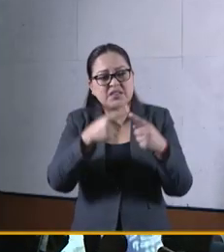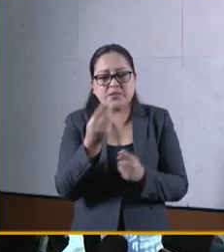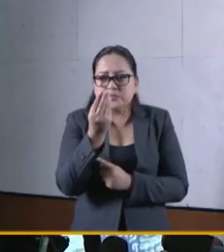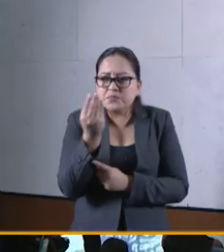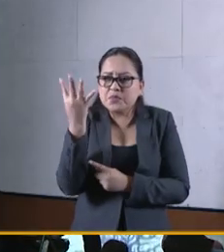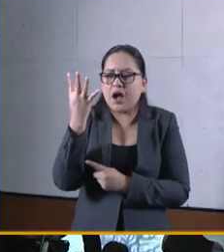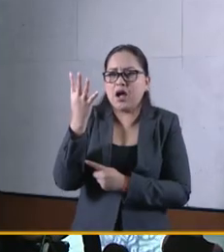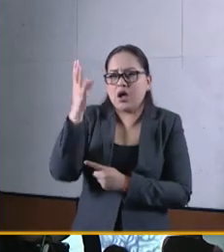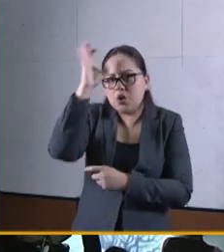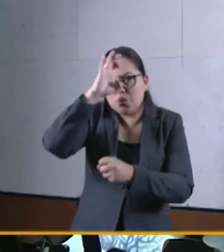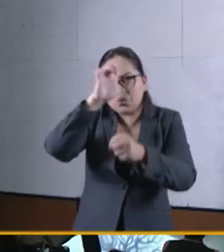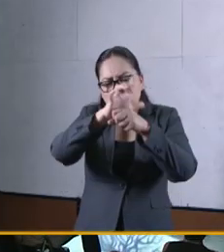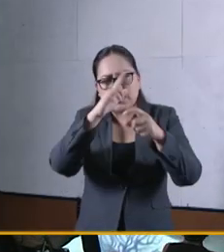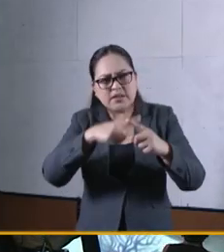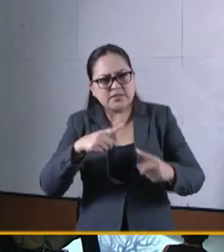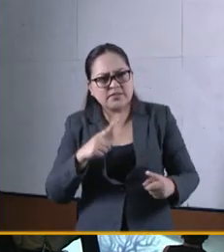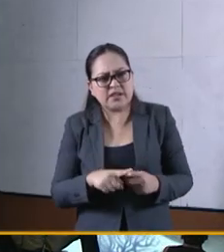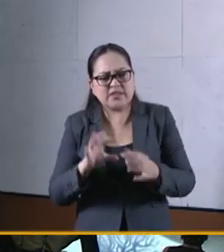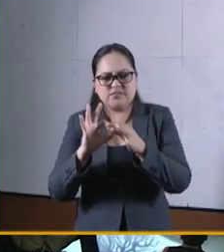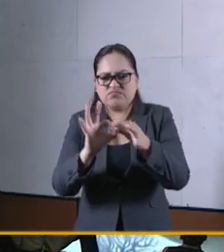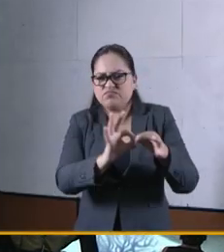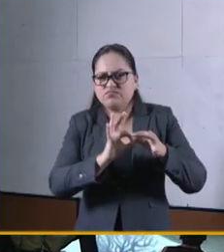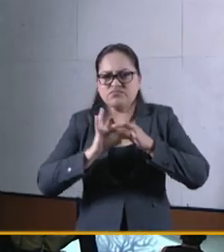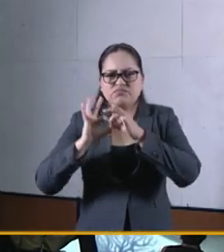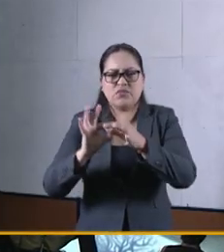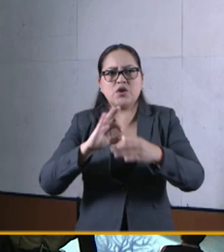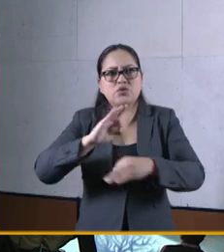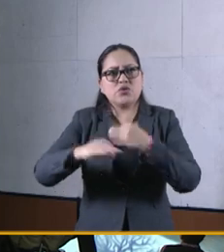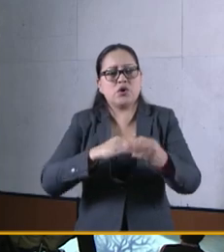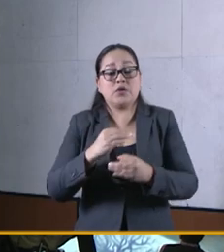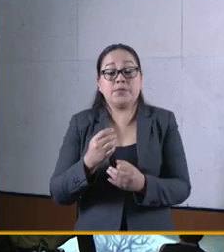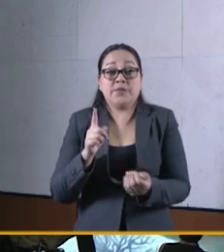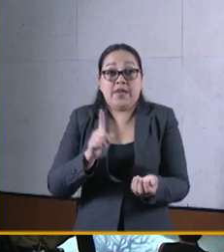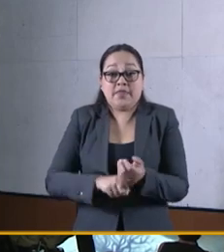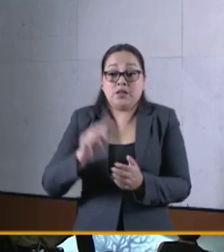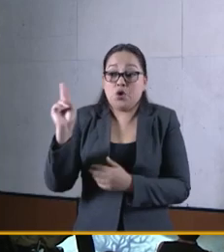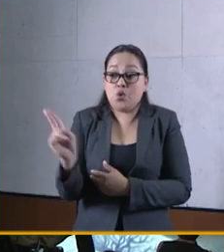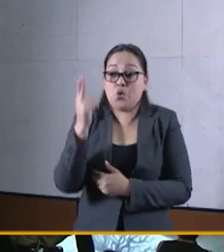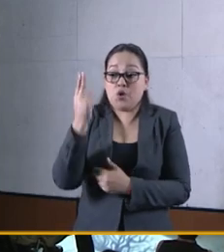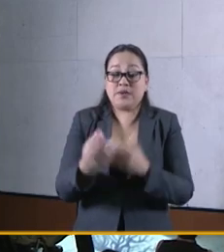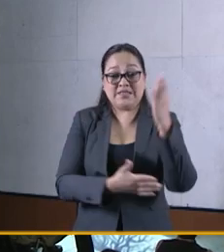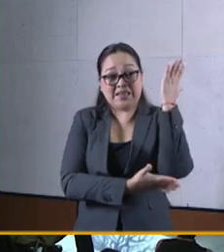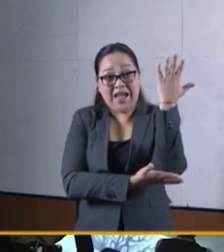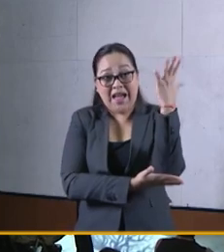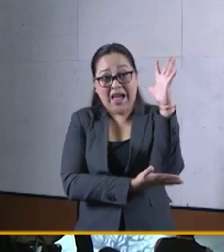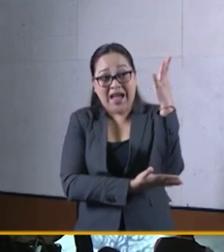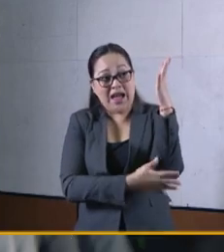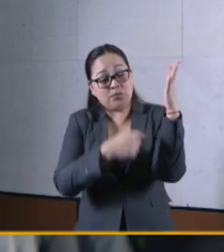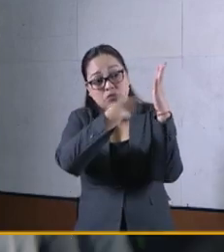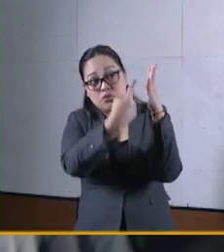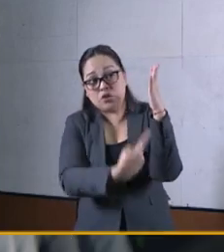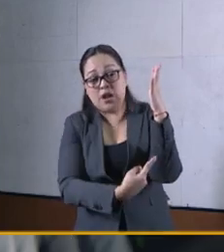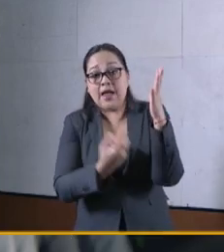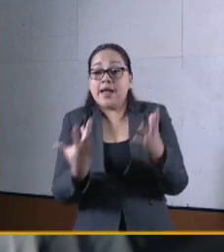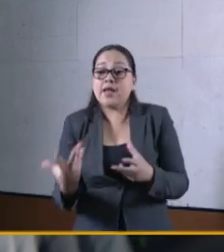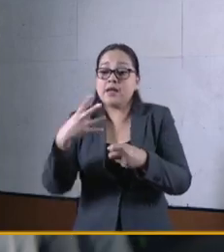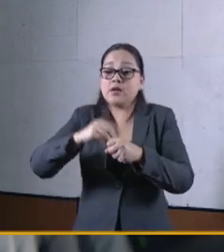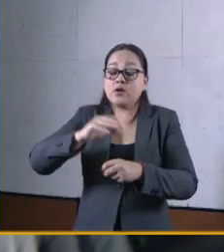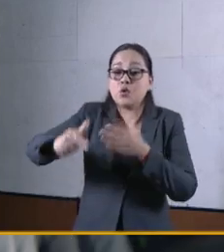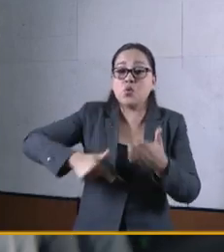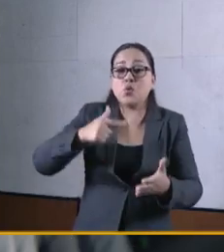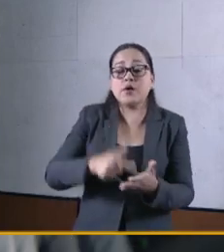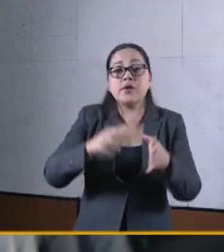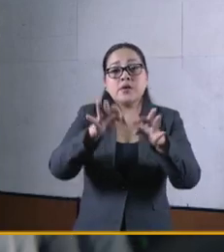y en armonía ese árbol de la universidad es un espacio privilegiado para ejercer